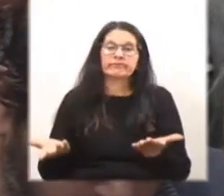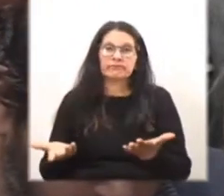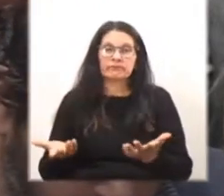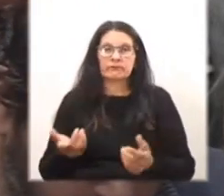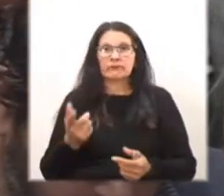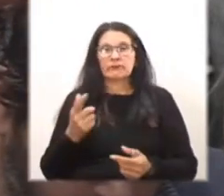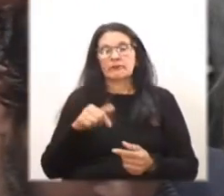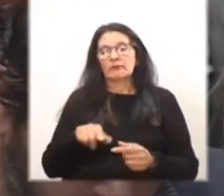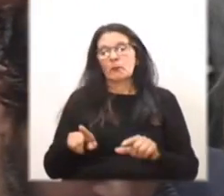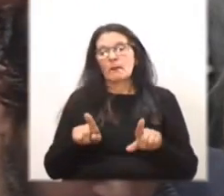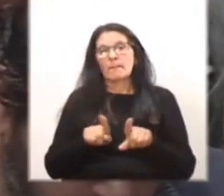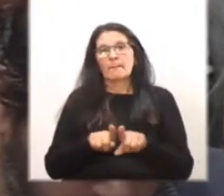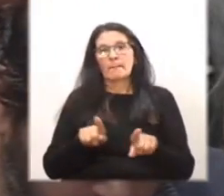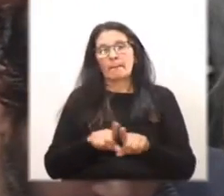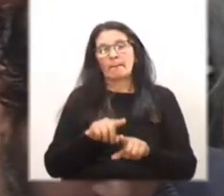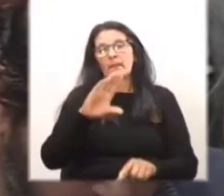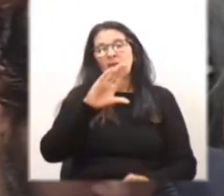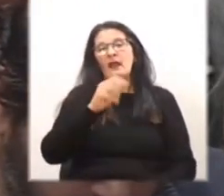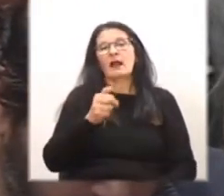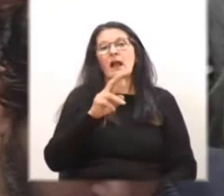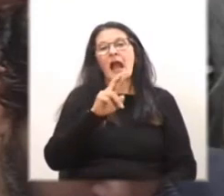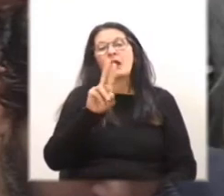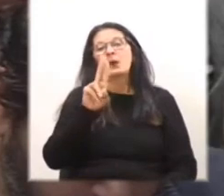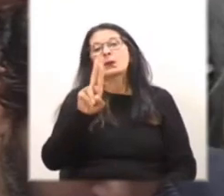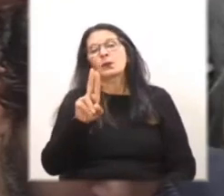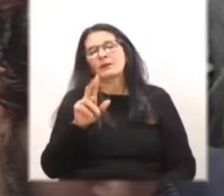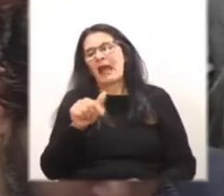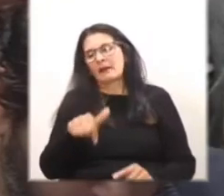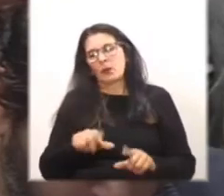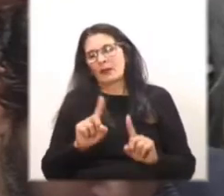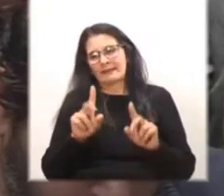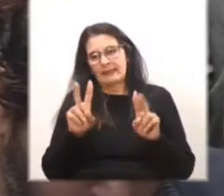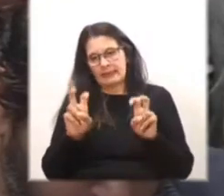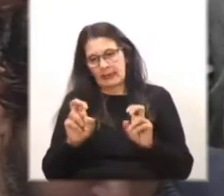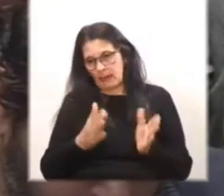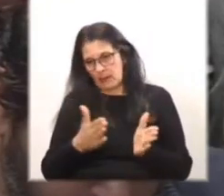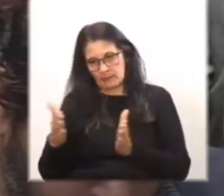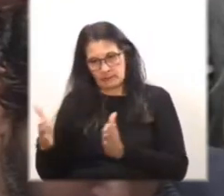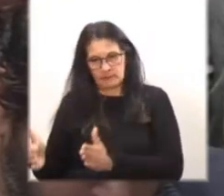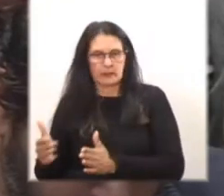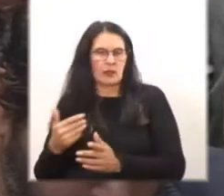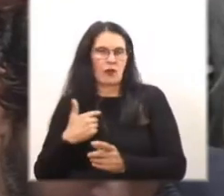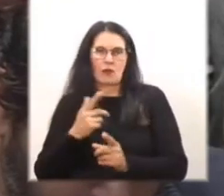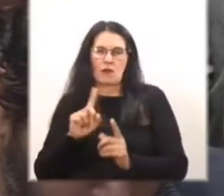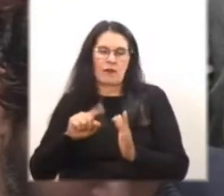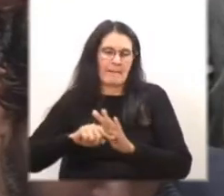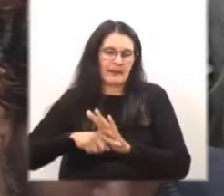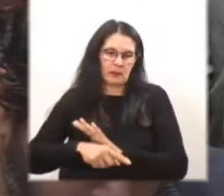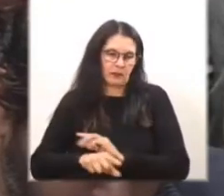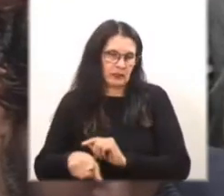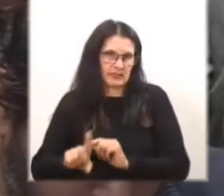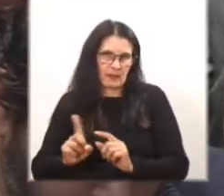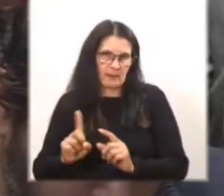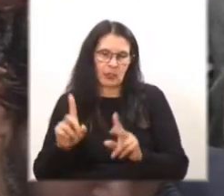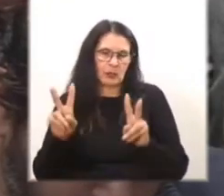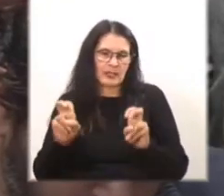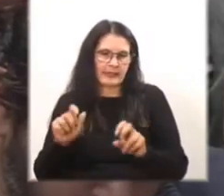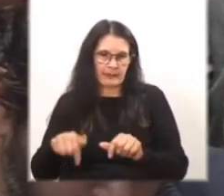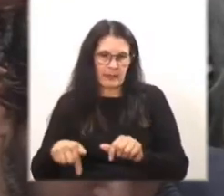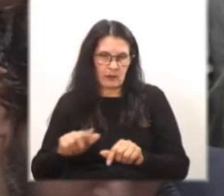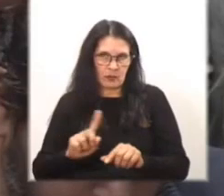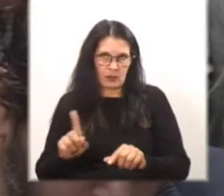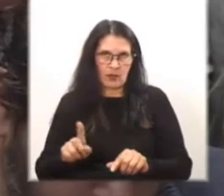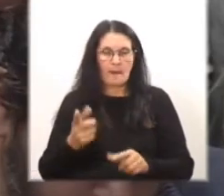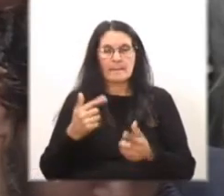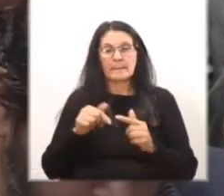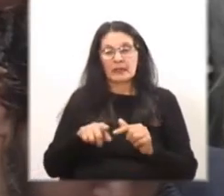Pasa algo similar en Caru, pero como no es el tema de la interpelación, no vamos a profundizar. Pero es aún más